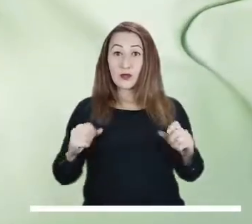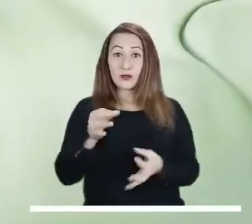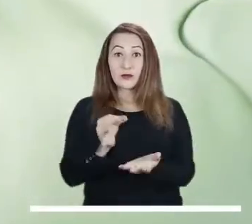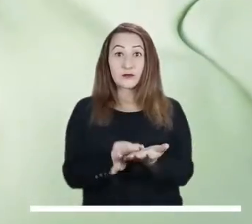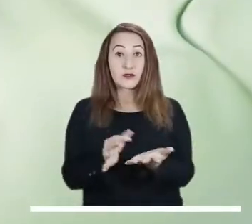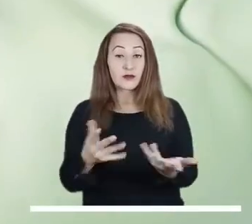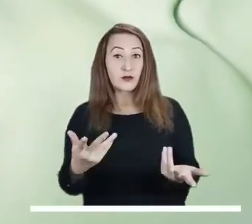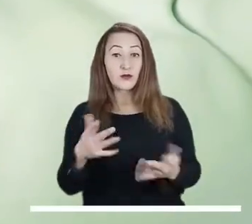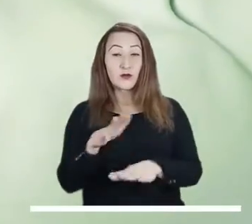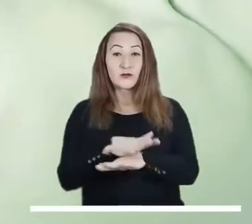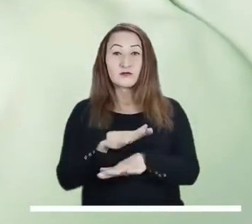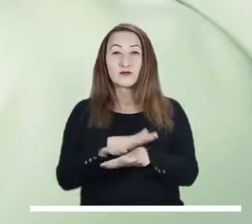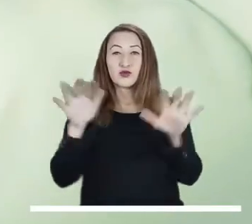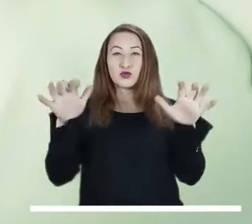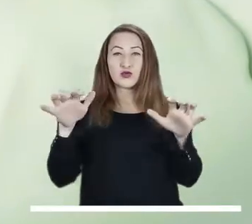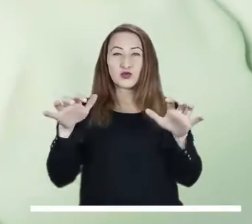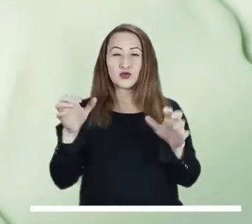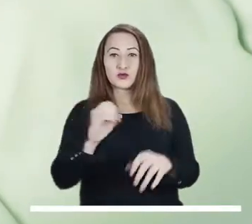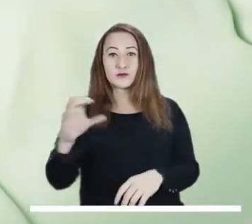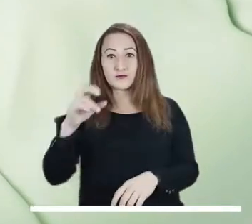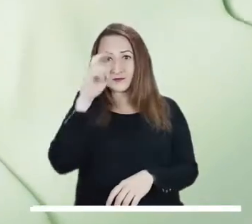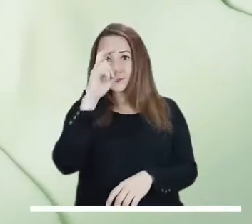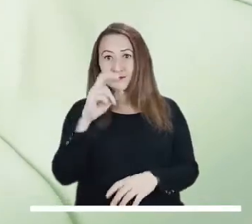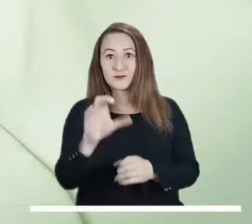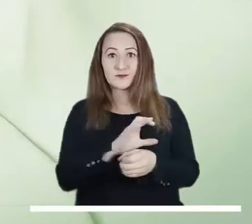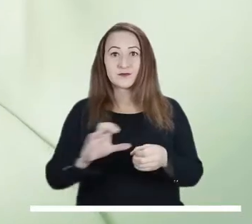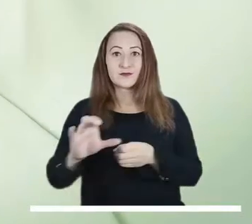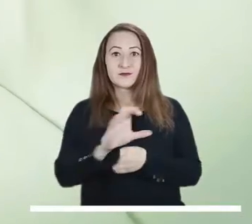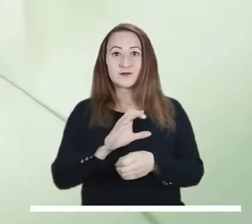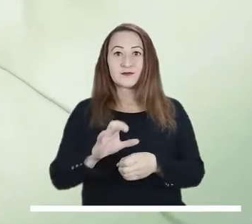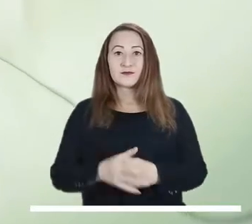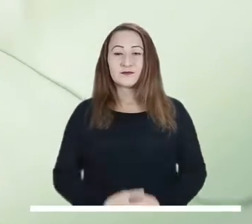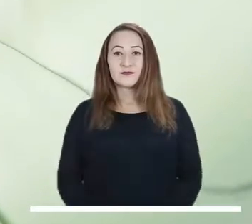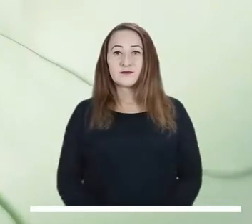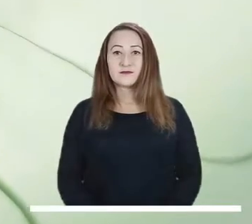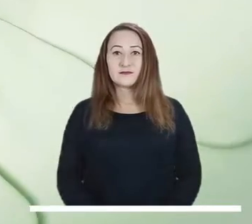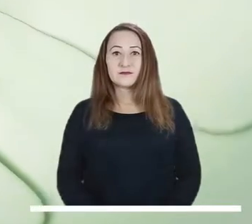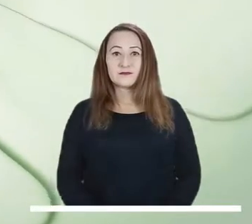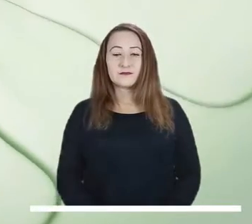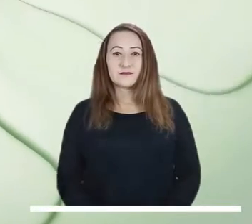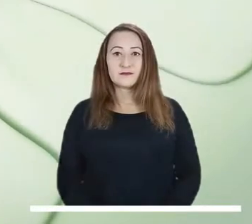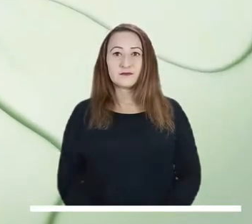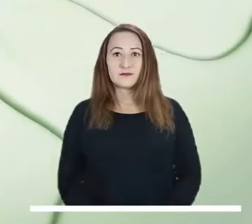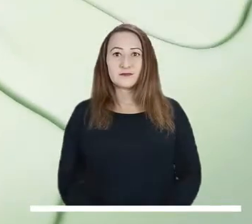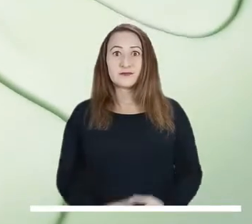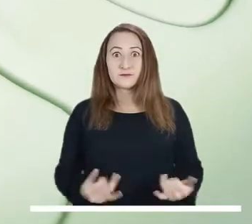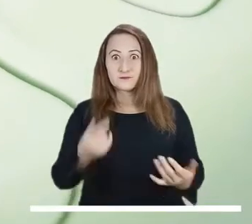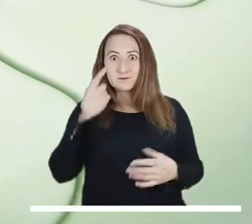Finalmente en Bogotá los pronósticos anuncian tarde con probables lluvias en el occidente y norte de la ciudad.